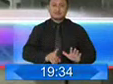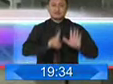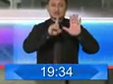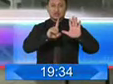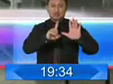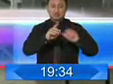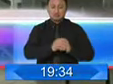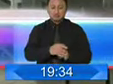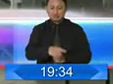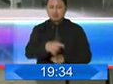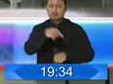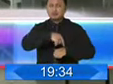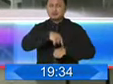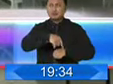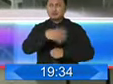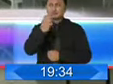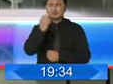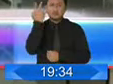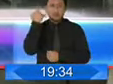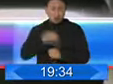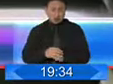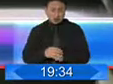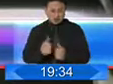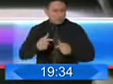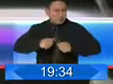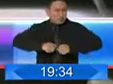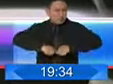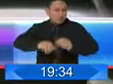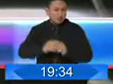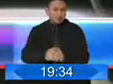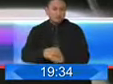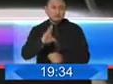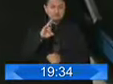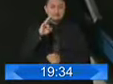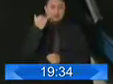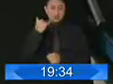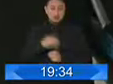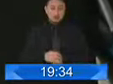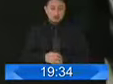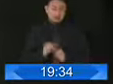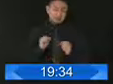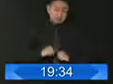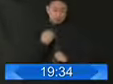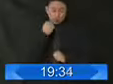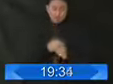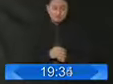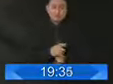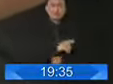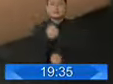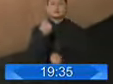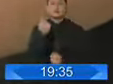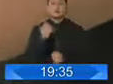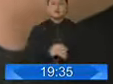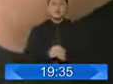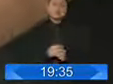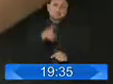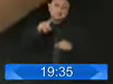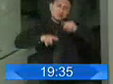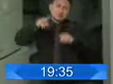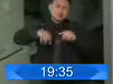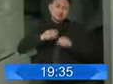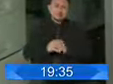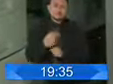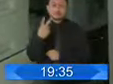Dura 15 días sin destaparlo y 7 días después de destapado. Los precios de los productos varían y van